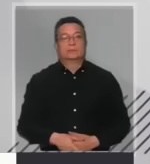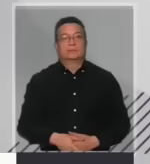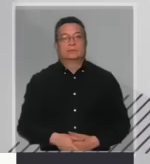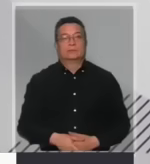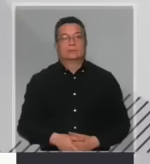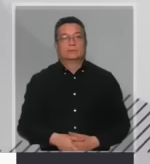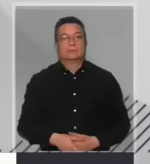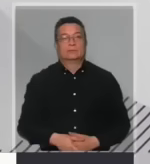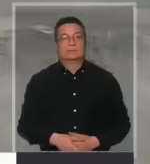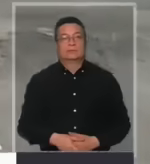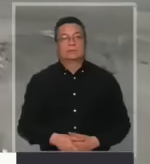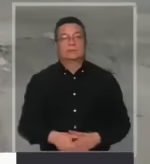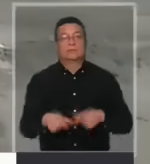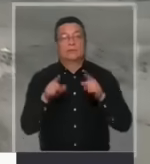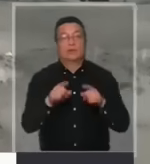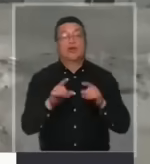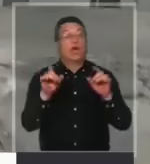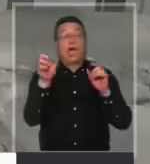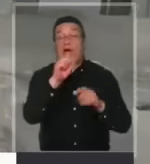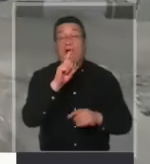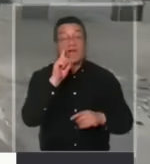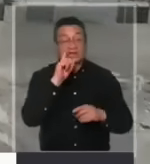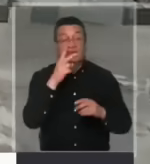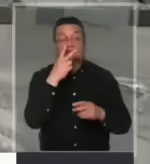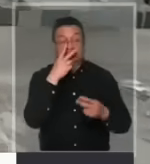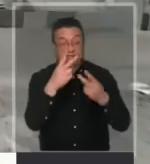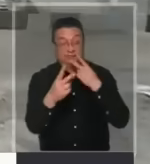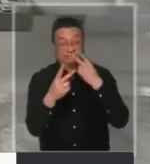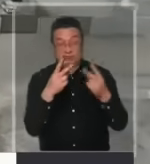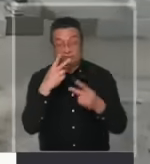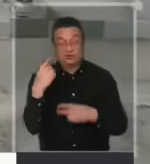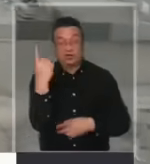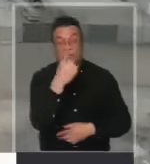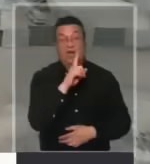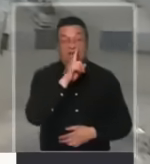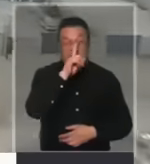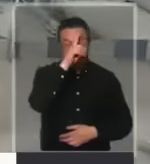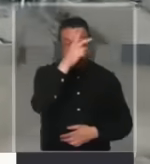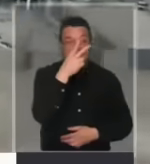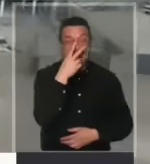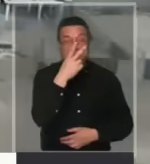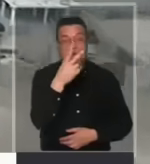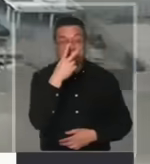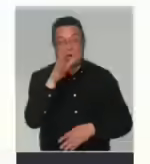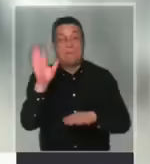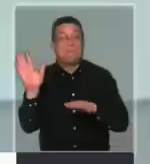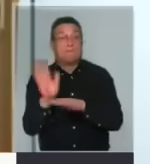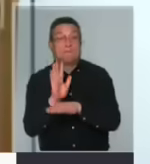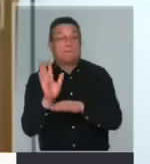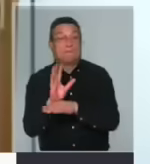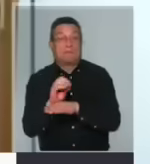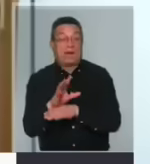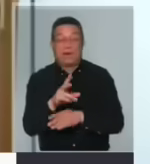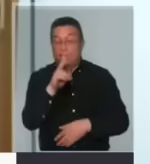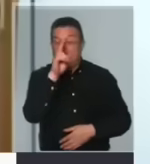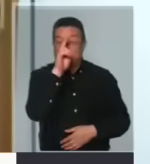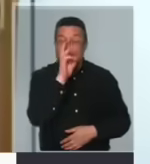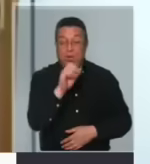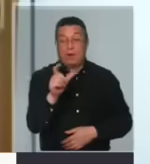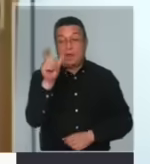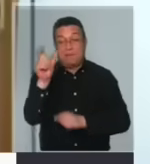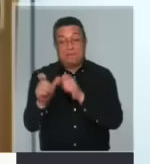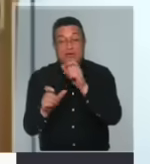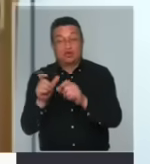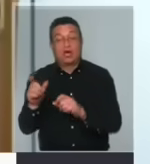Y esto es tal cual como se ve, o estamos acostumbrados a ver a veces en las películas, donde estas personas